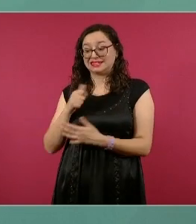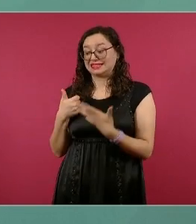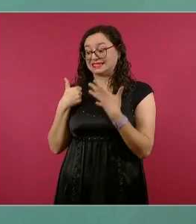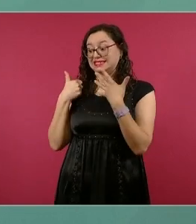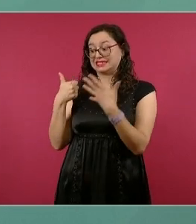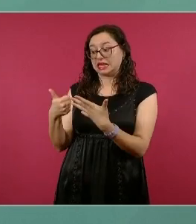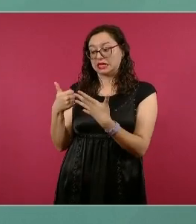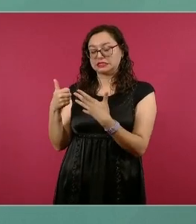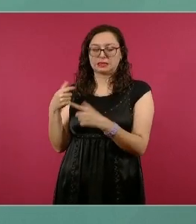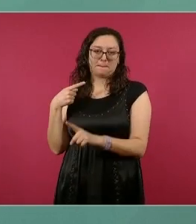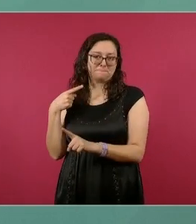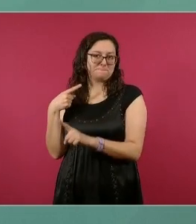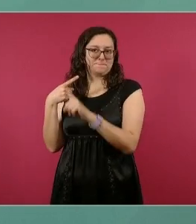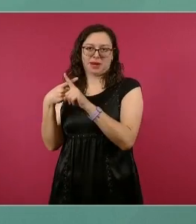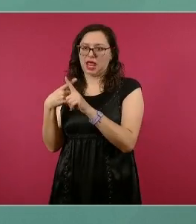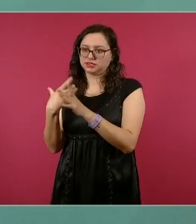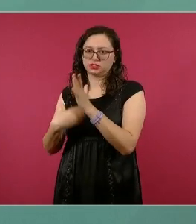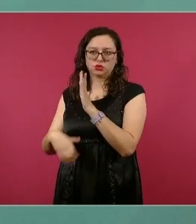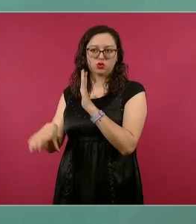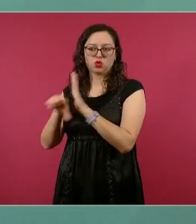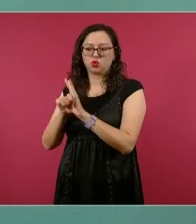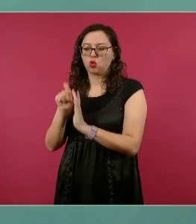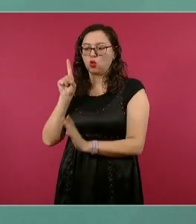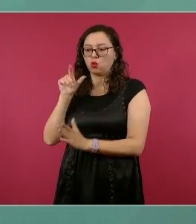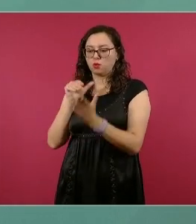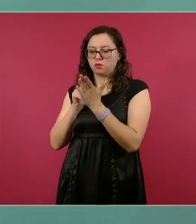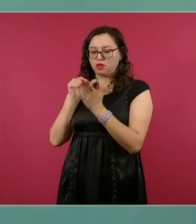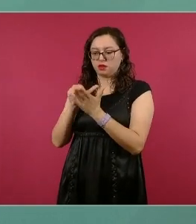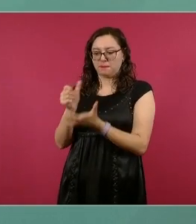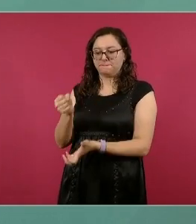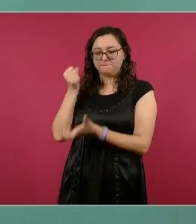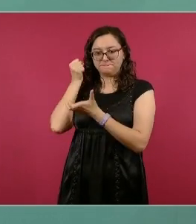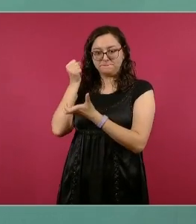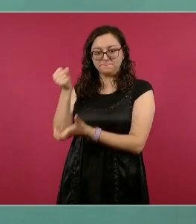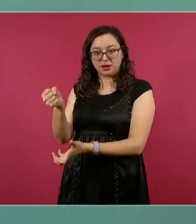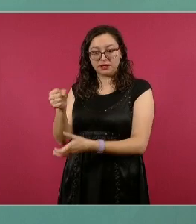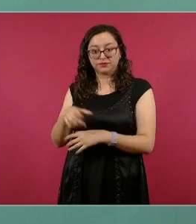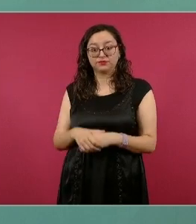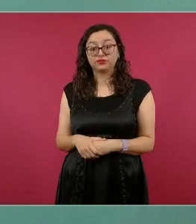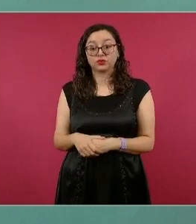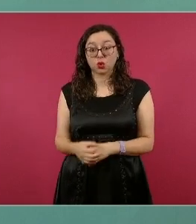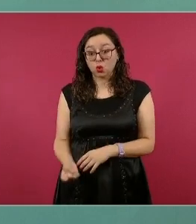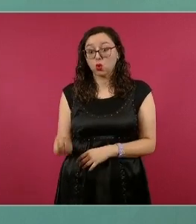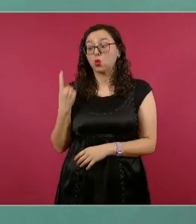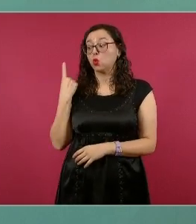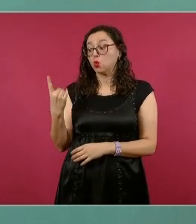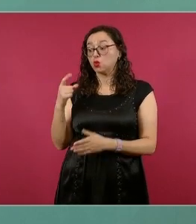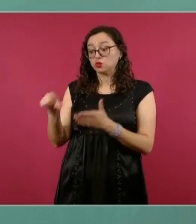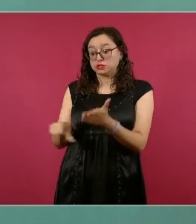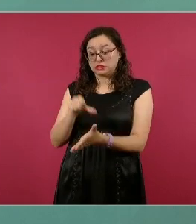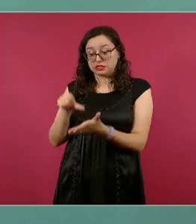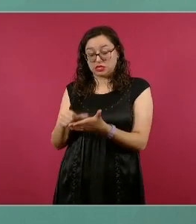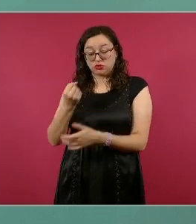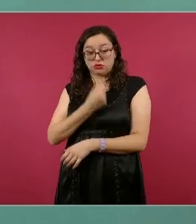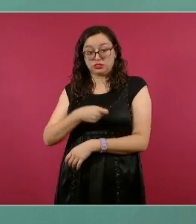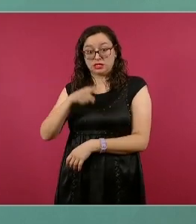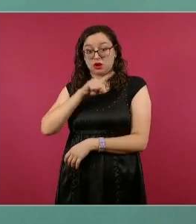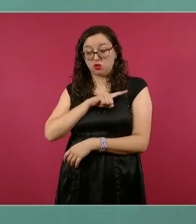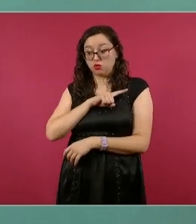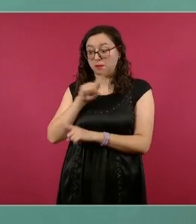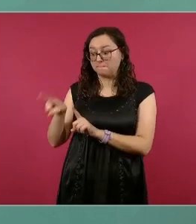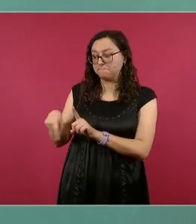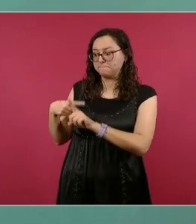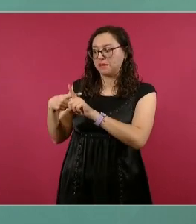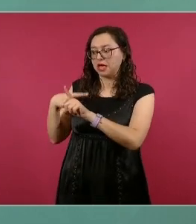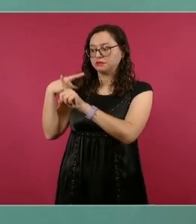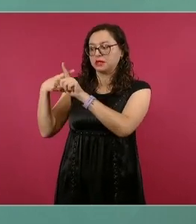consultorios o más que reciben 1 millón de pesos. Hay un centro de salud con servicios ampliados,